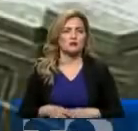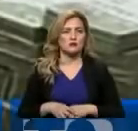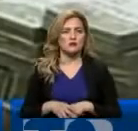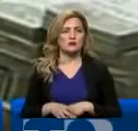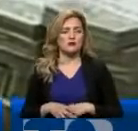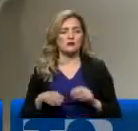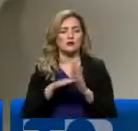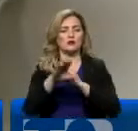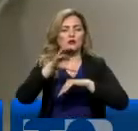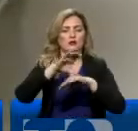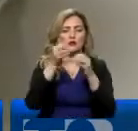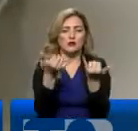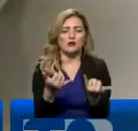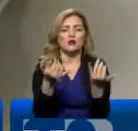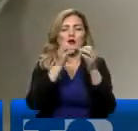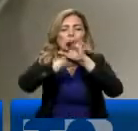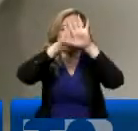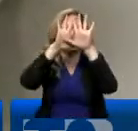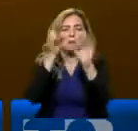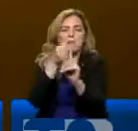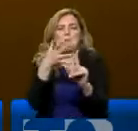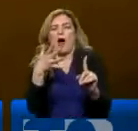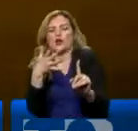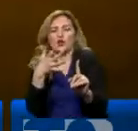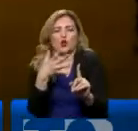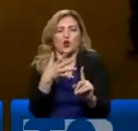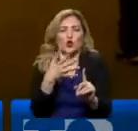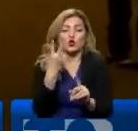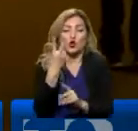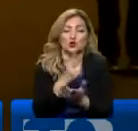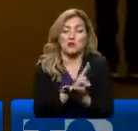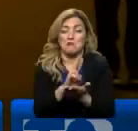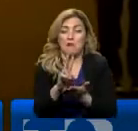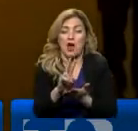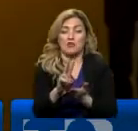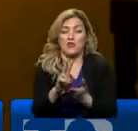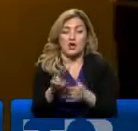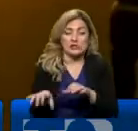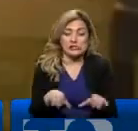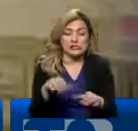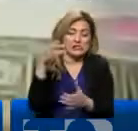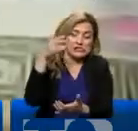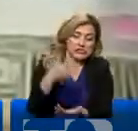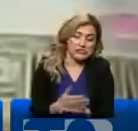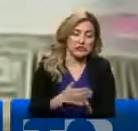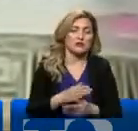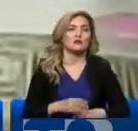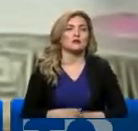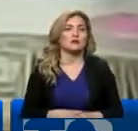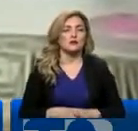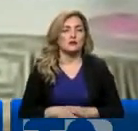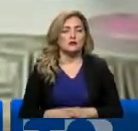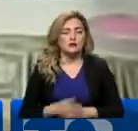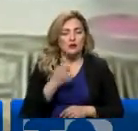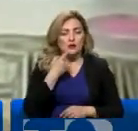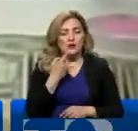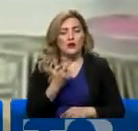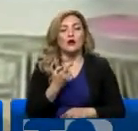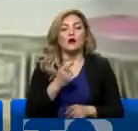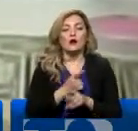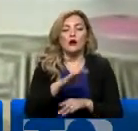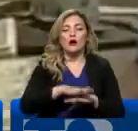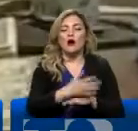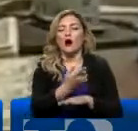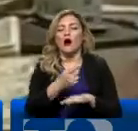El Banco Central aún no tiene claro el impacto que dejó las casi dos semanas de paralización nacional. Sin embargo, reconoce que por esta y